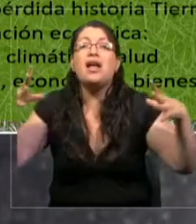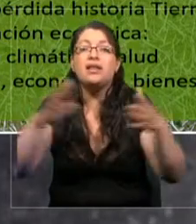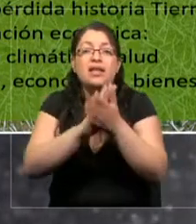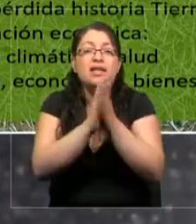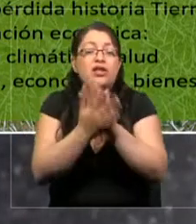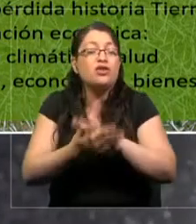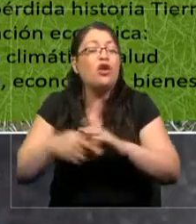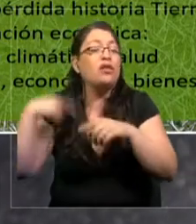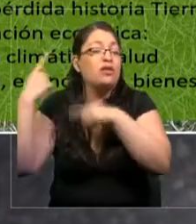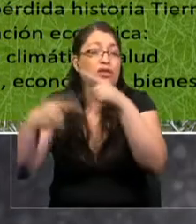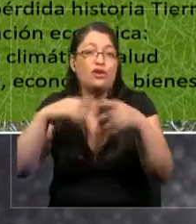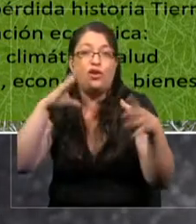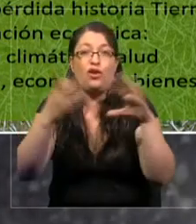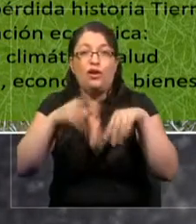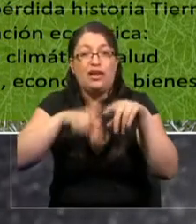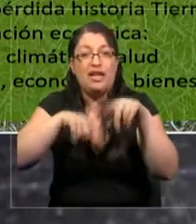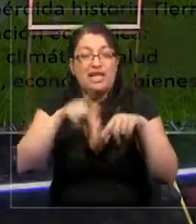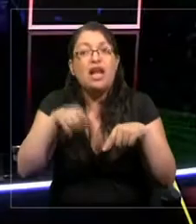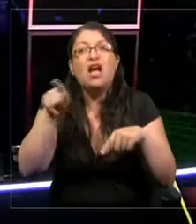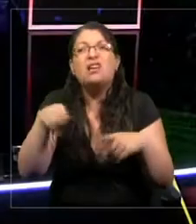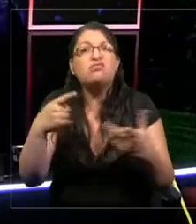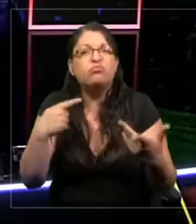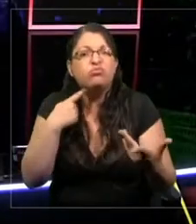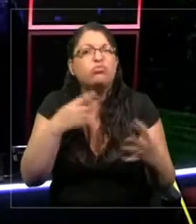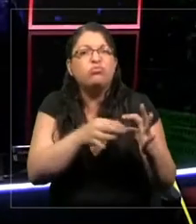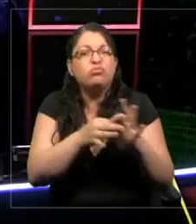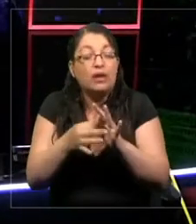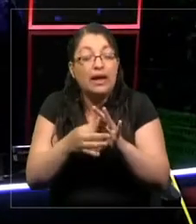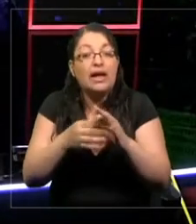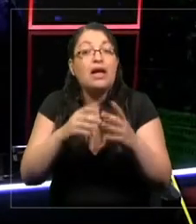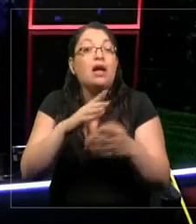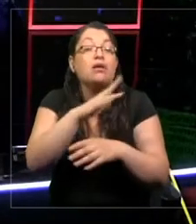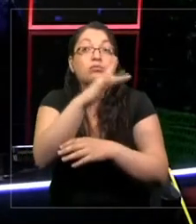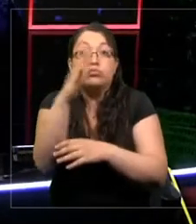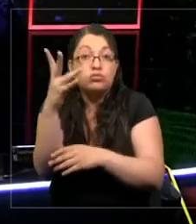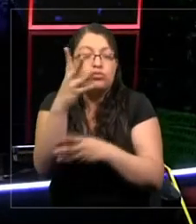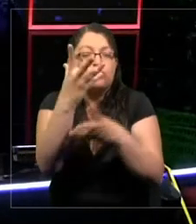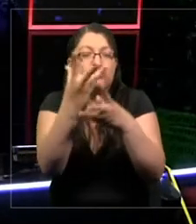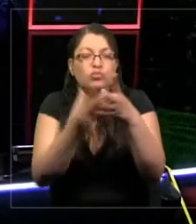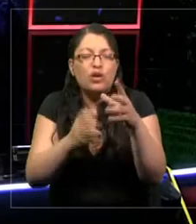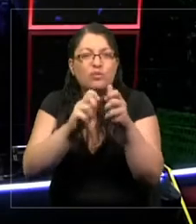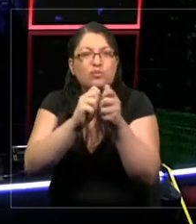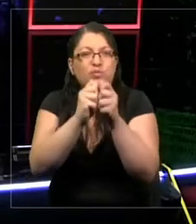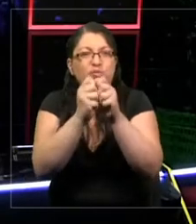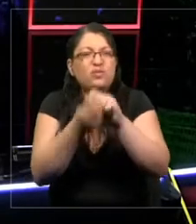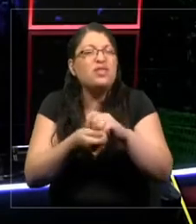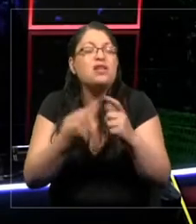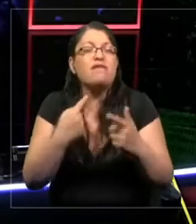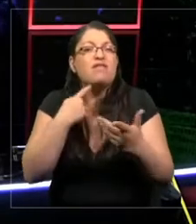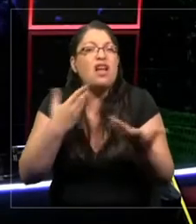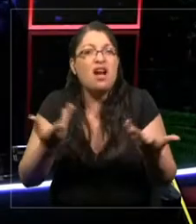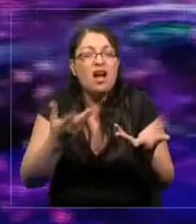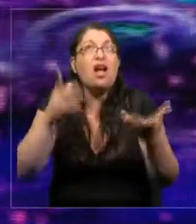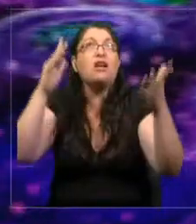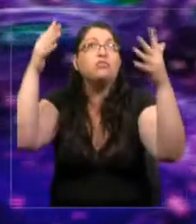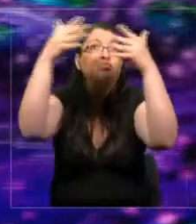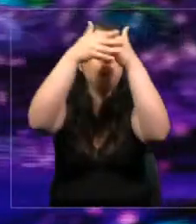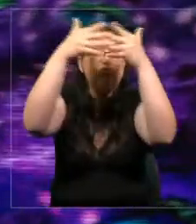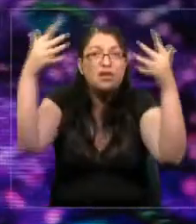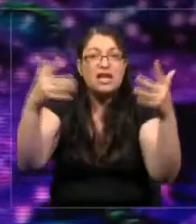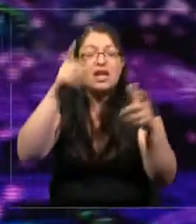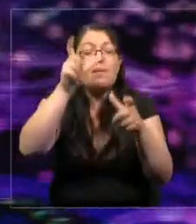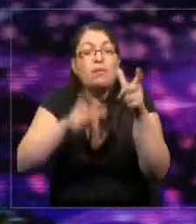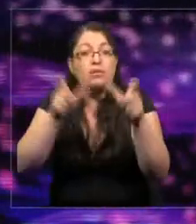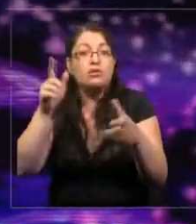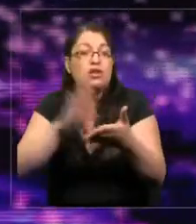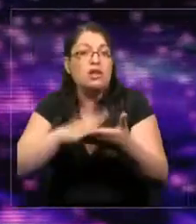nuestro planeta y tiene como consecuencias degradación ecológica que tienen impacto en el clima que tienen impacto en la salud de la